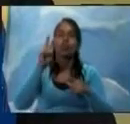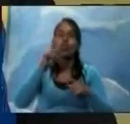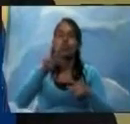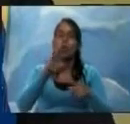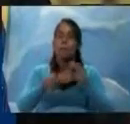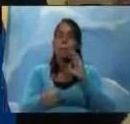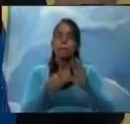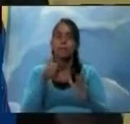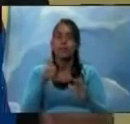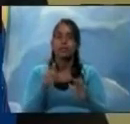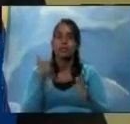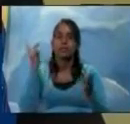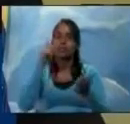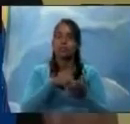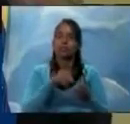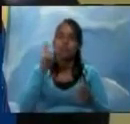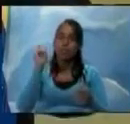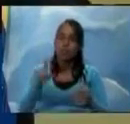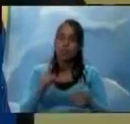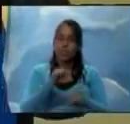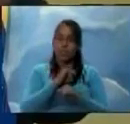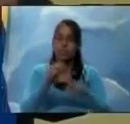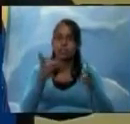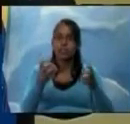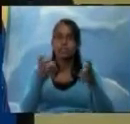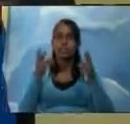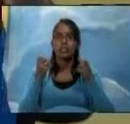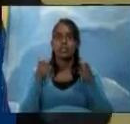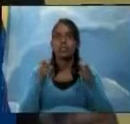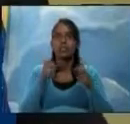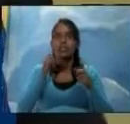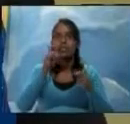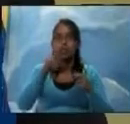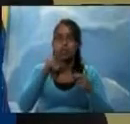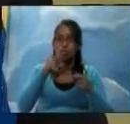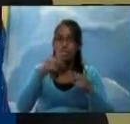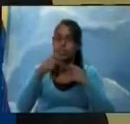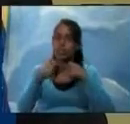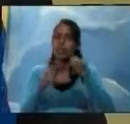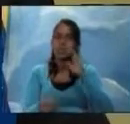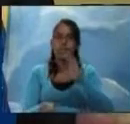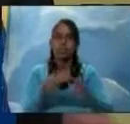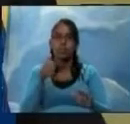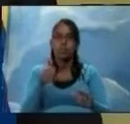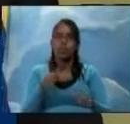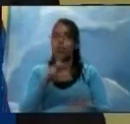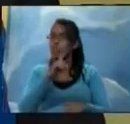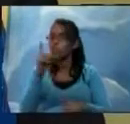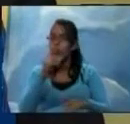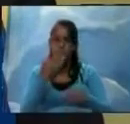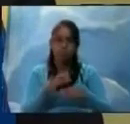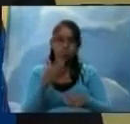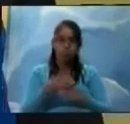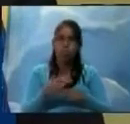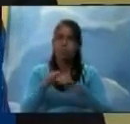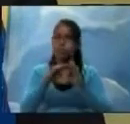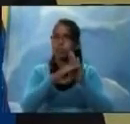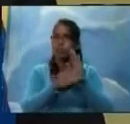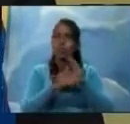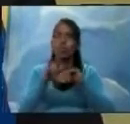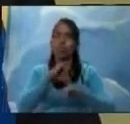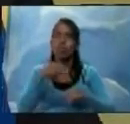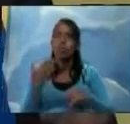2 talentos. Llegó también el que había recibido 2 talentos. talento, no importa la cantidad, lo